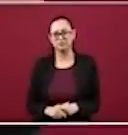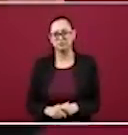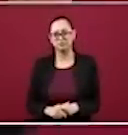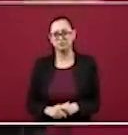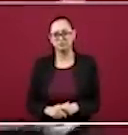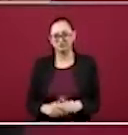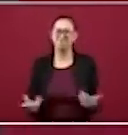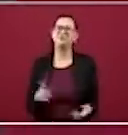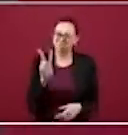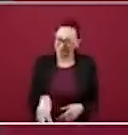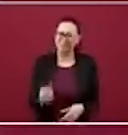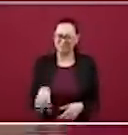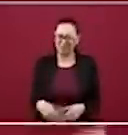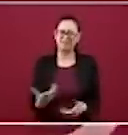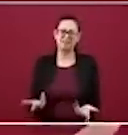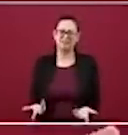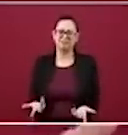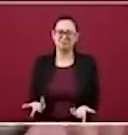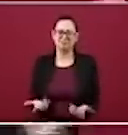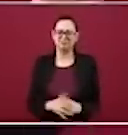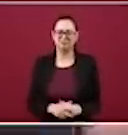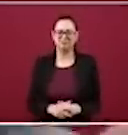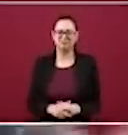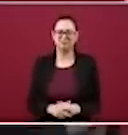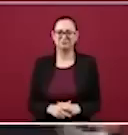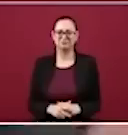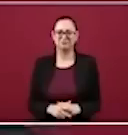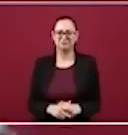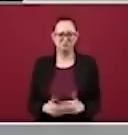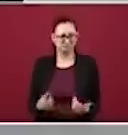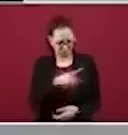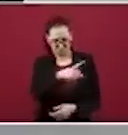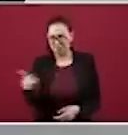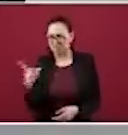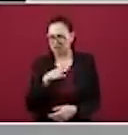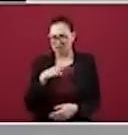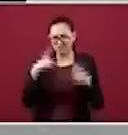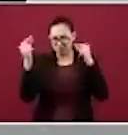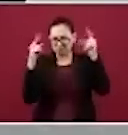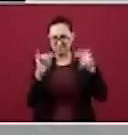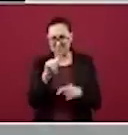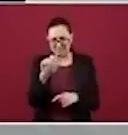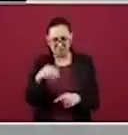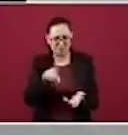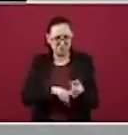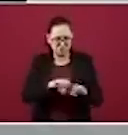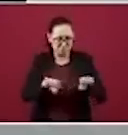Esto es en buen plan, pues, o sea, aquí hay del ITAM también ayudándonos.